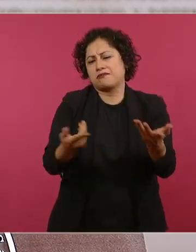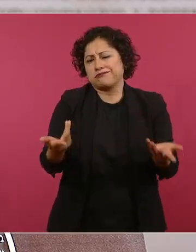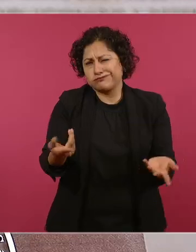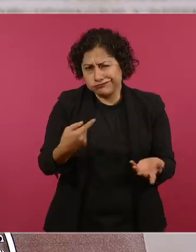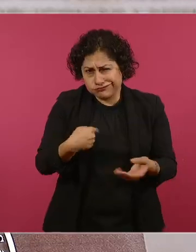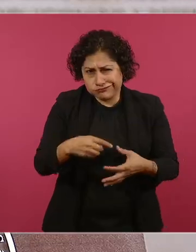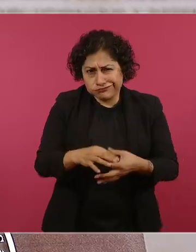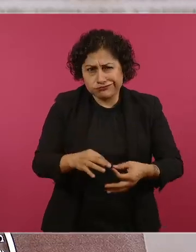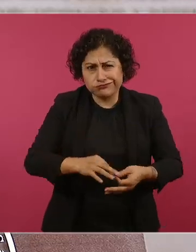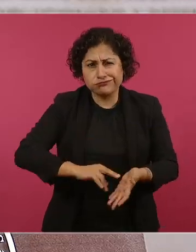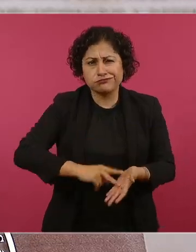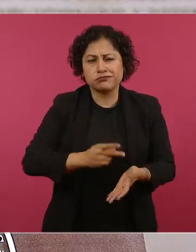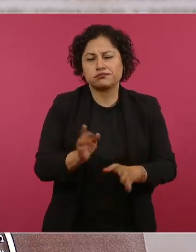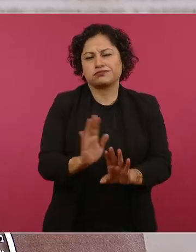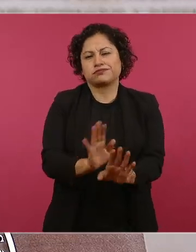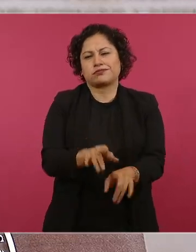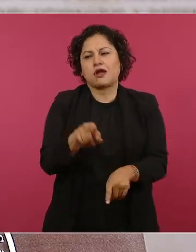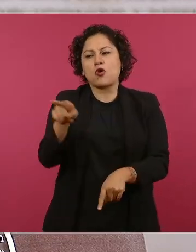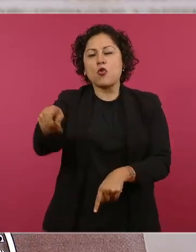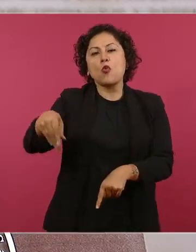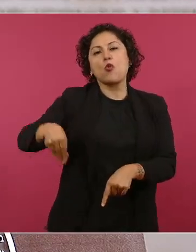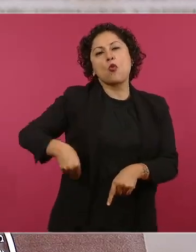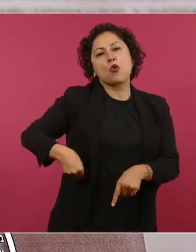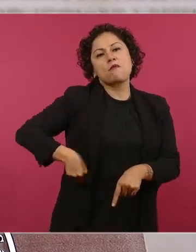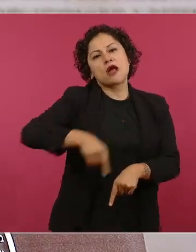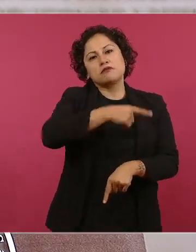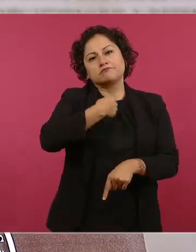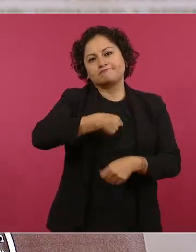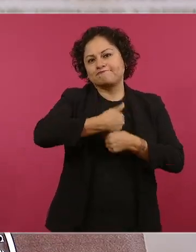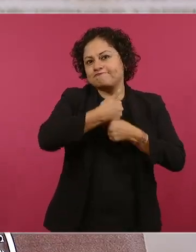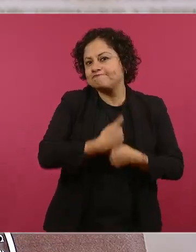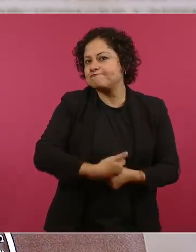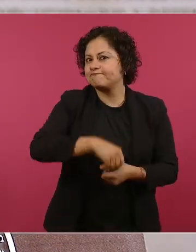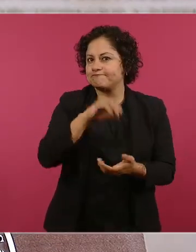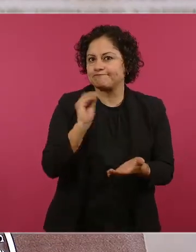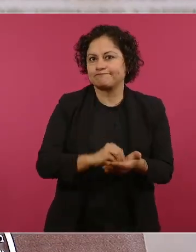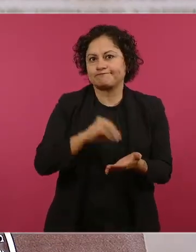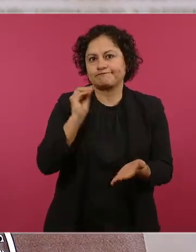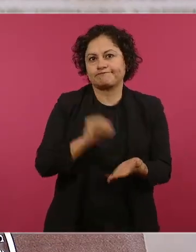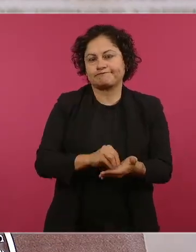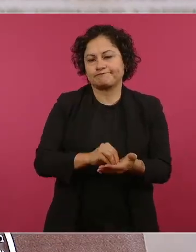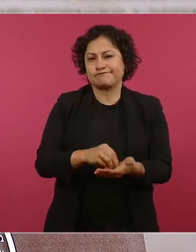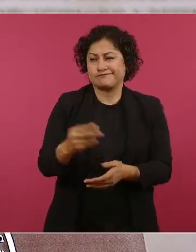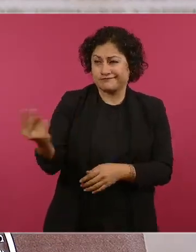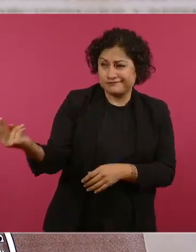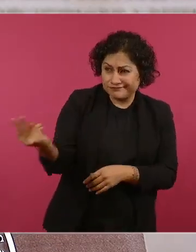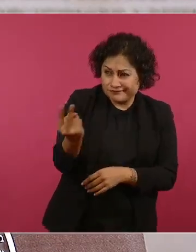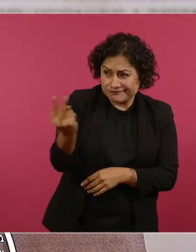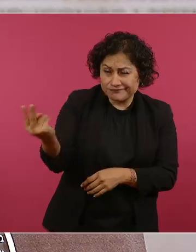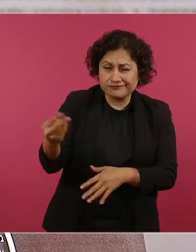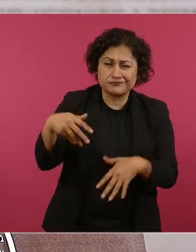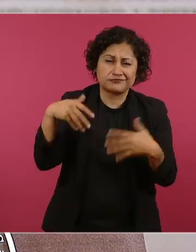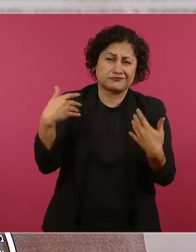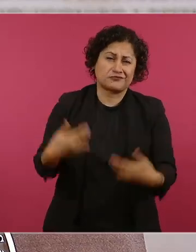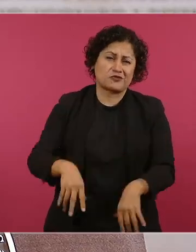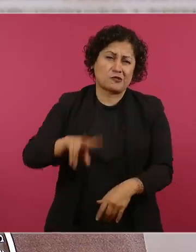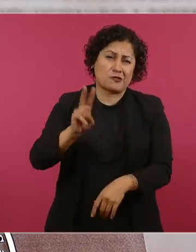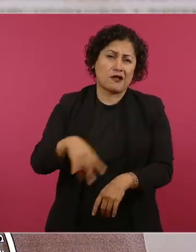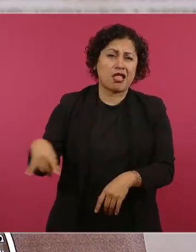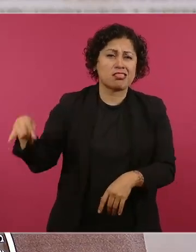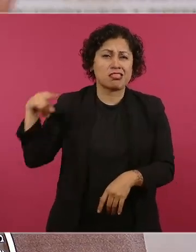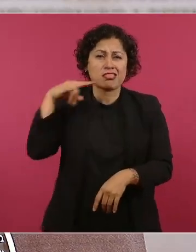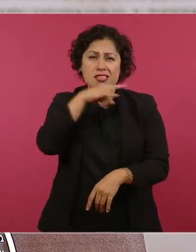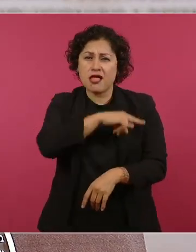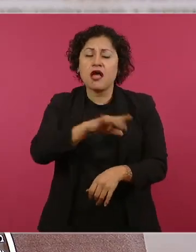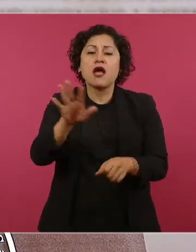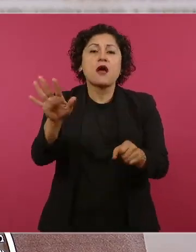pagando desde su sexenio. Ellos, la verdad es que son cínicos, cara dura, porque